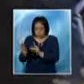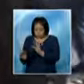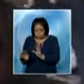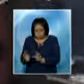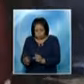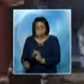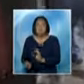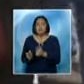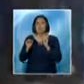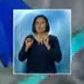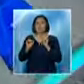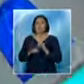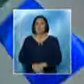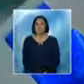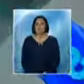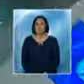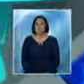manuscrito.